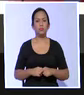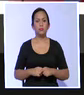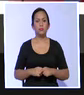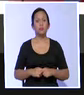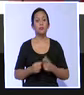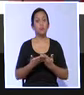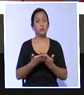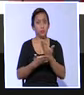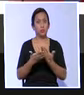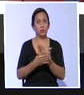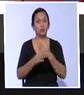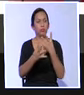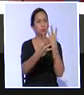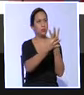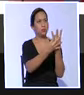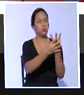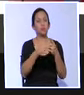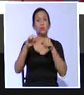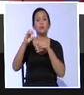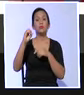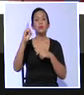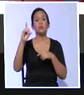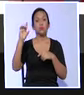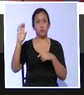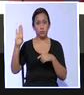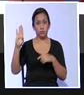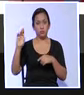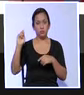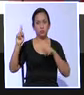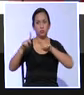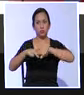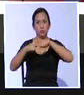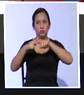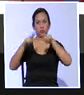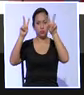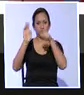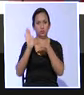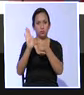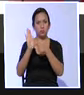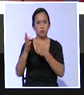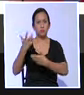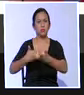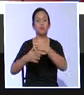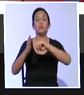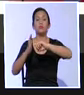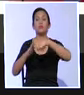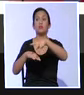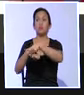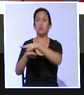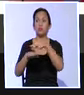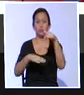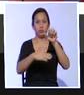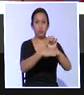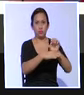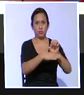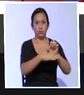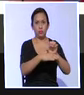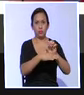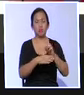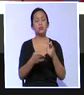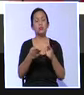nuevos detenidos en el caso odebrecht deja como saldo el segundo operativo que lleva adelante la fiscalía general del estado entre los